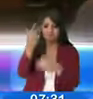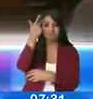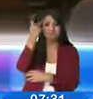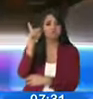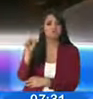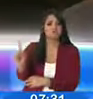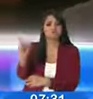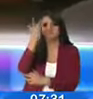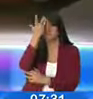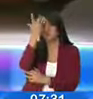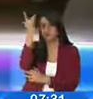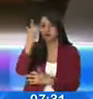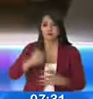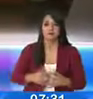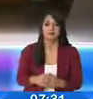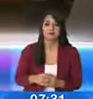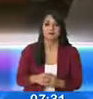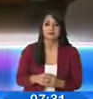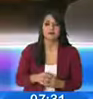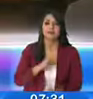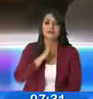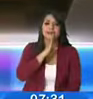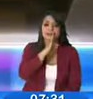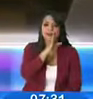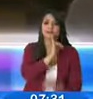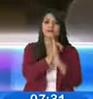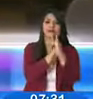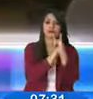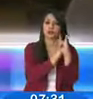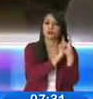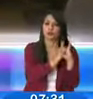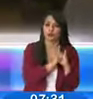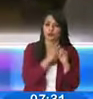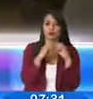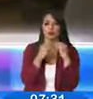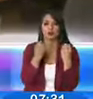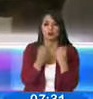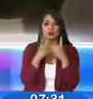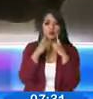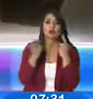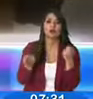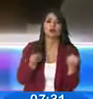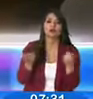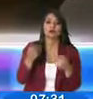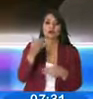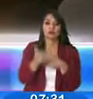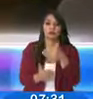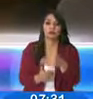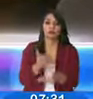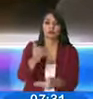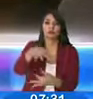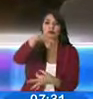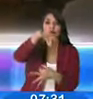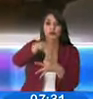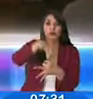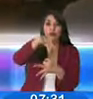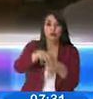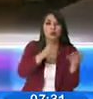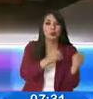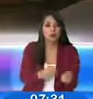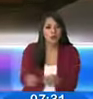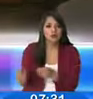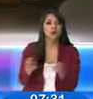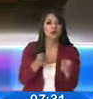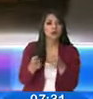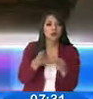qué? Porque los organismos y las personas que vayan a controlar el proceso electoral, organizar, dirigir el